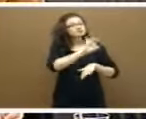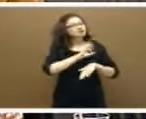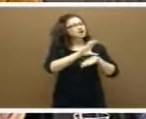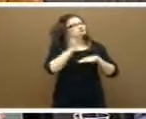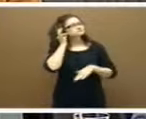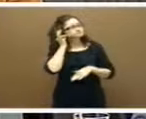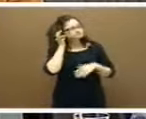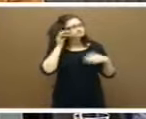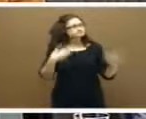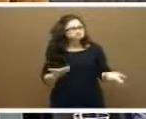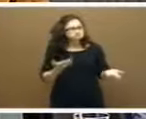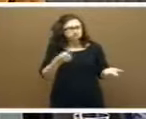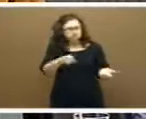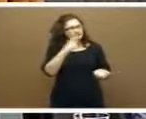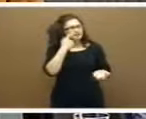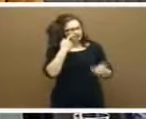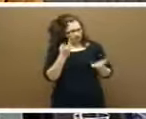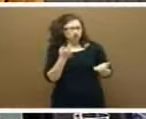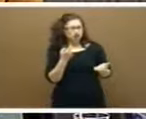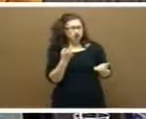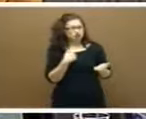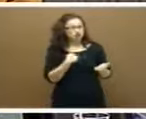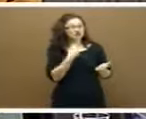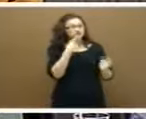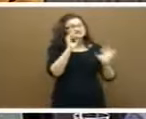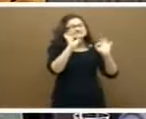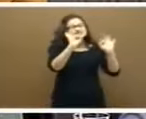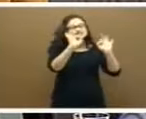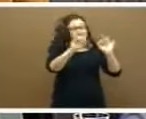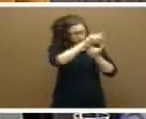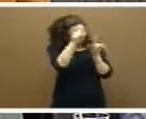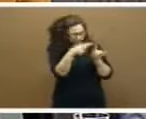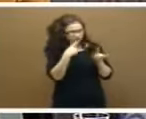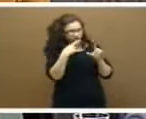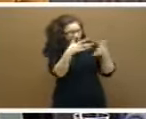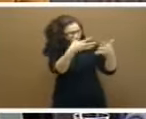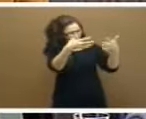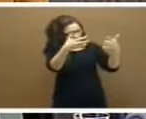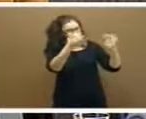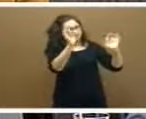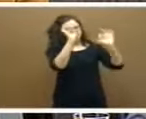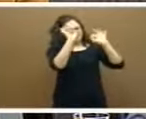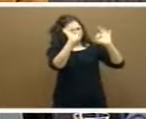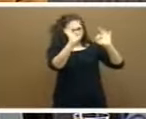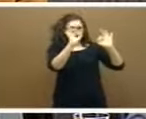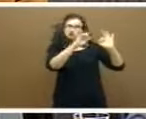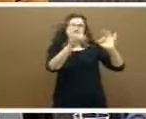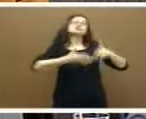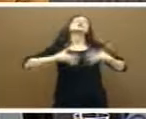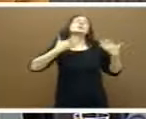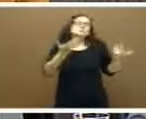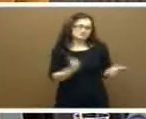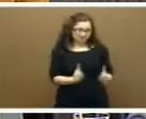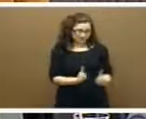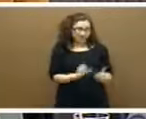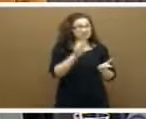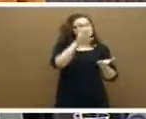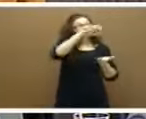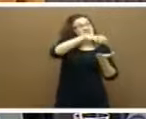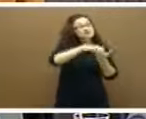consejera, habrá notado usted que yo he especificado, y además viene en la pregunta, es decir, no es una sorpresa, en los